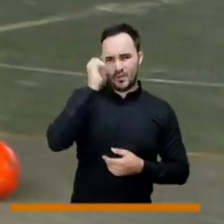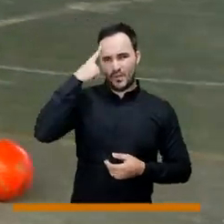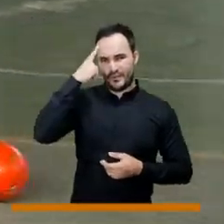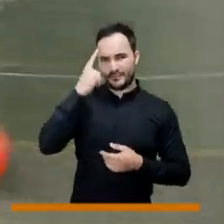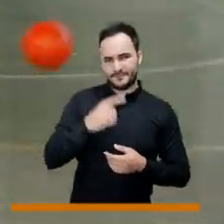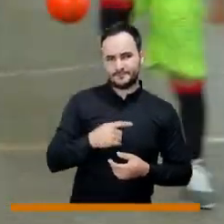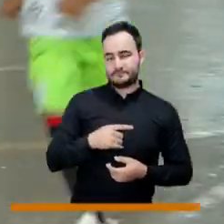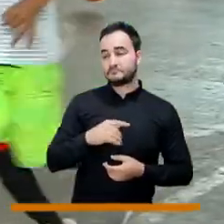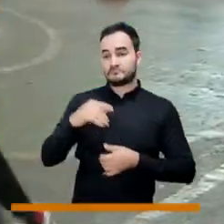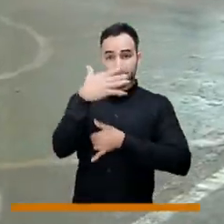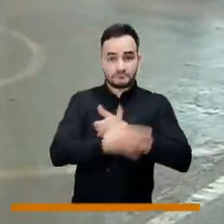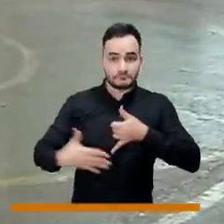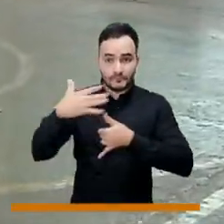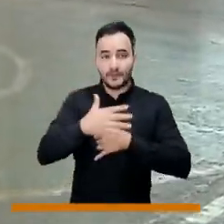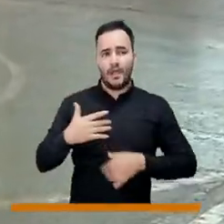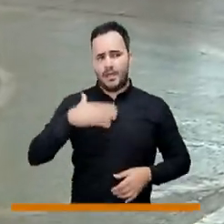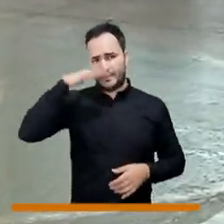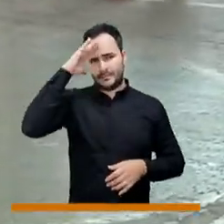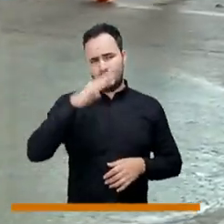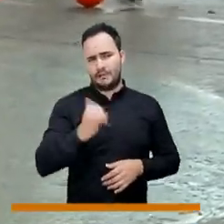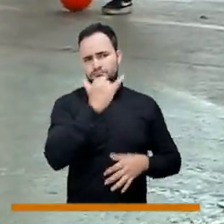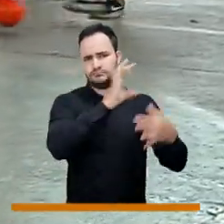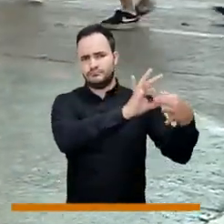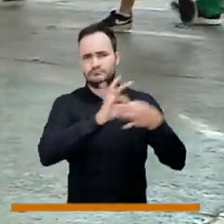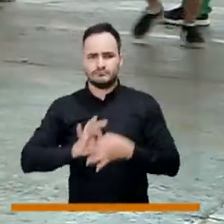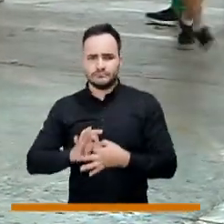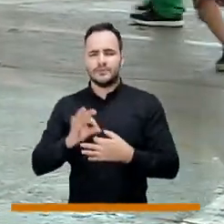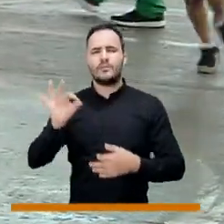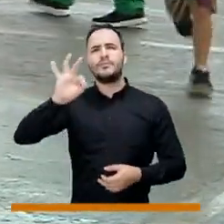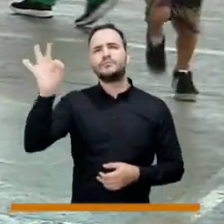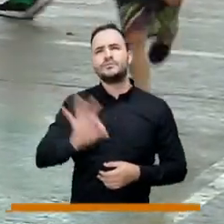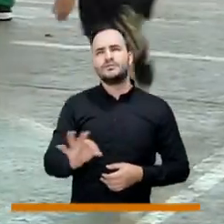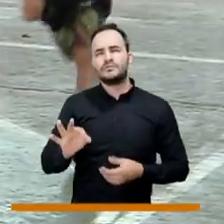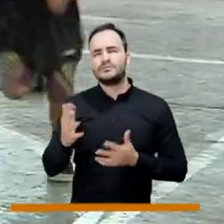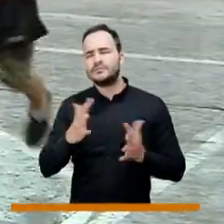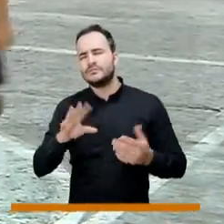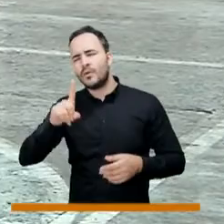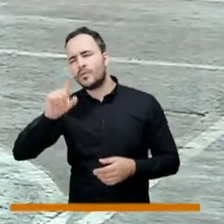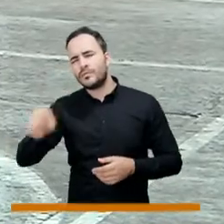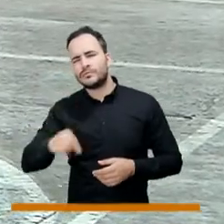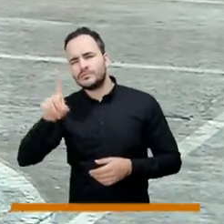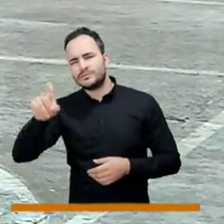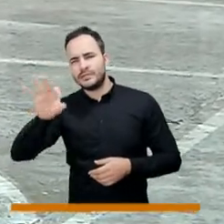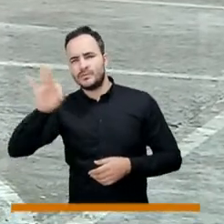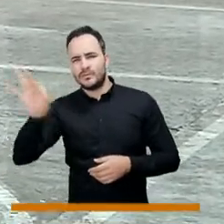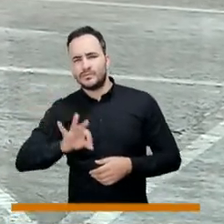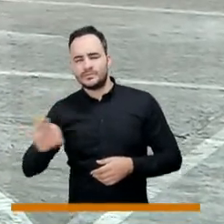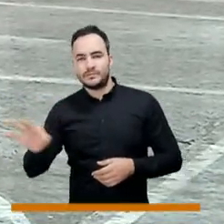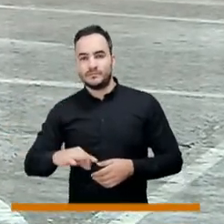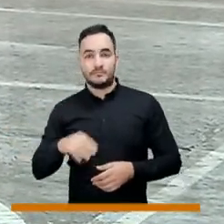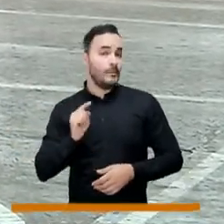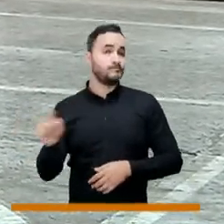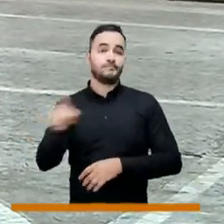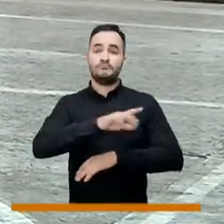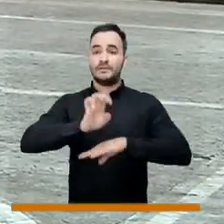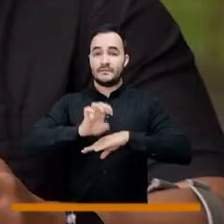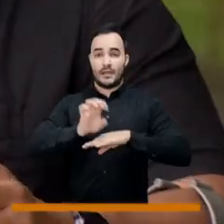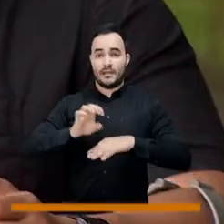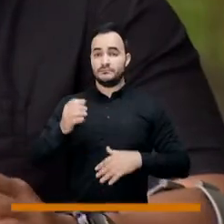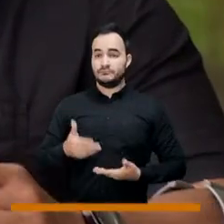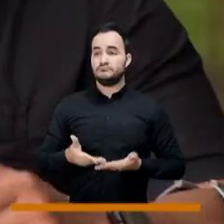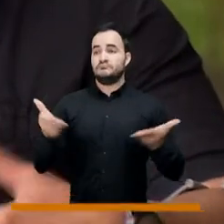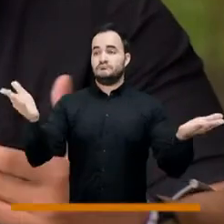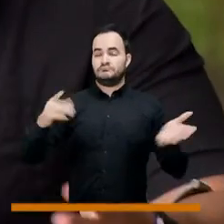nación, valga la aclaración, y que Medellín adoptó, que está alrededor del 1.6, si no me